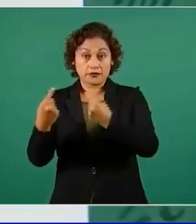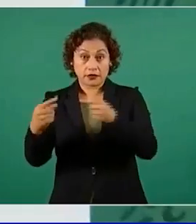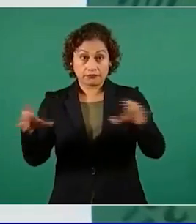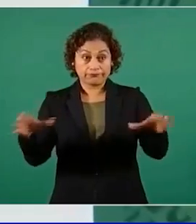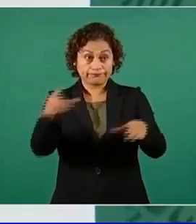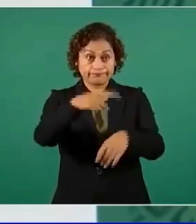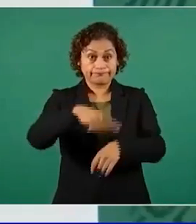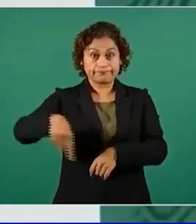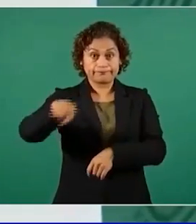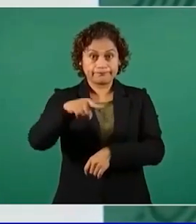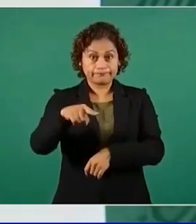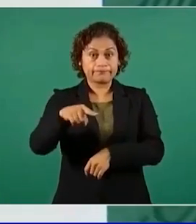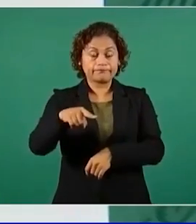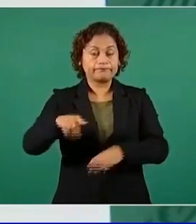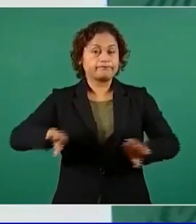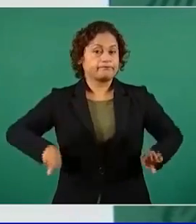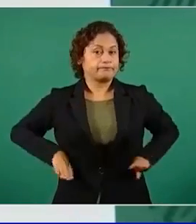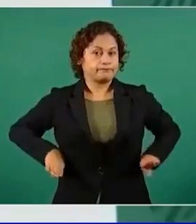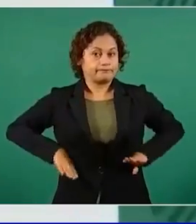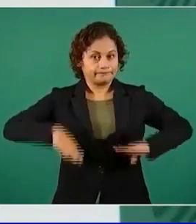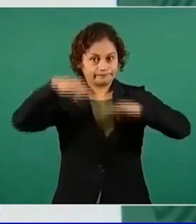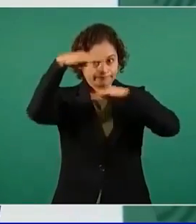los del bloque conservador,